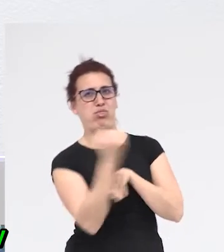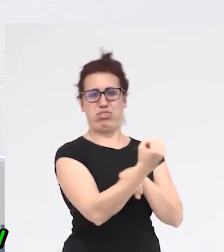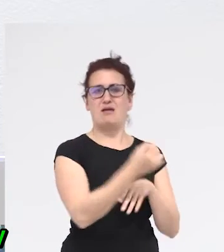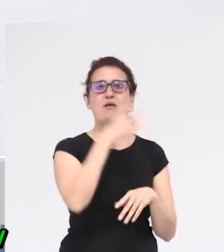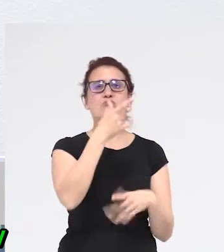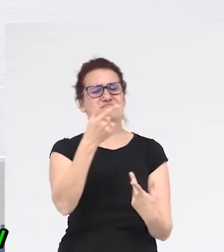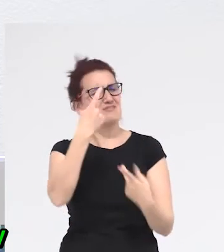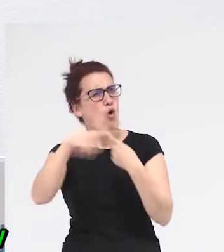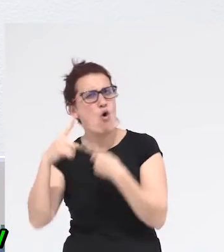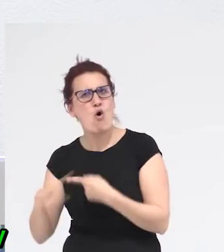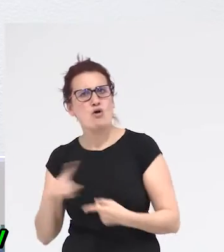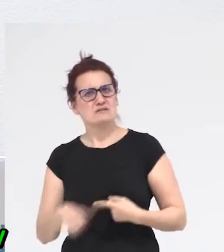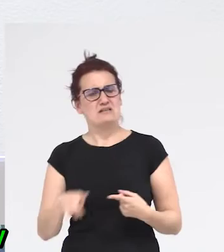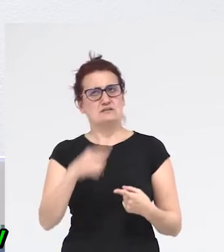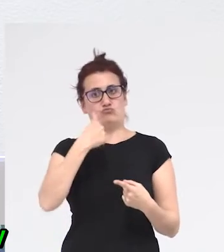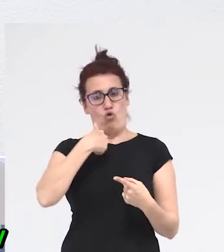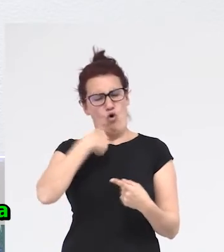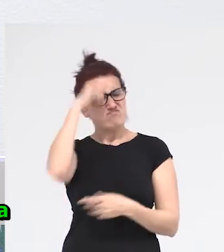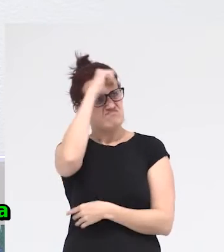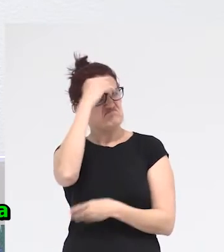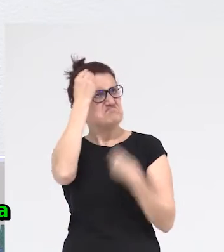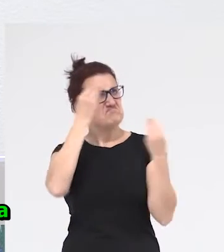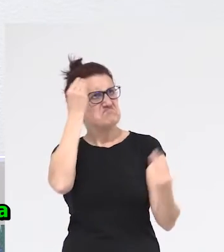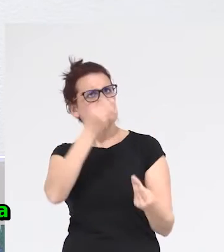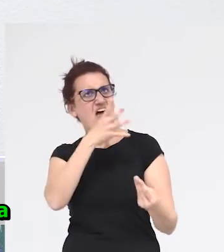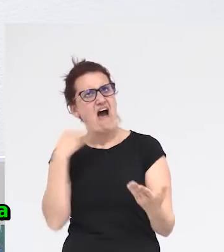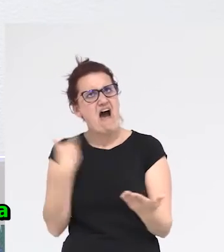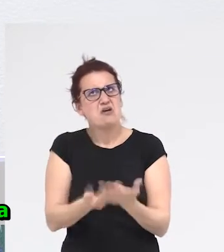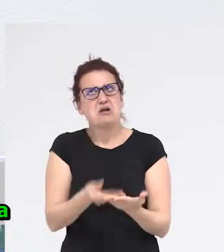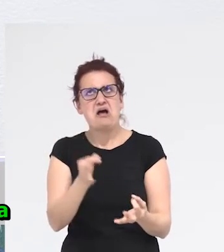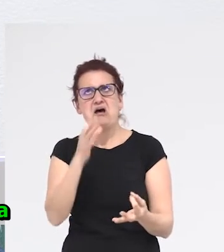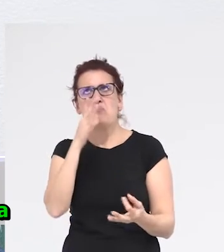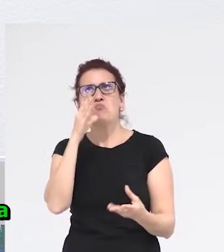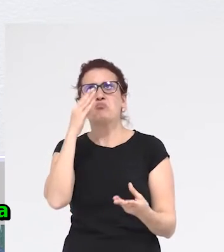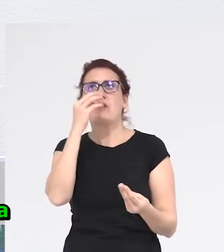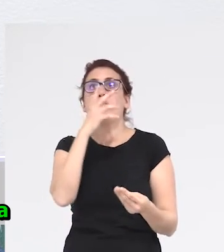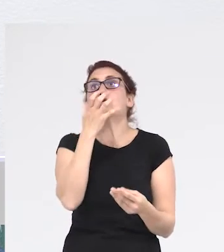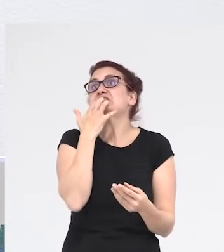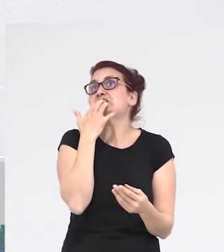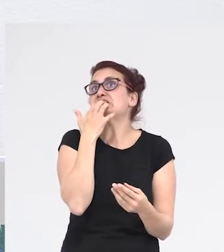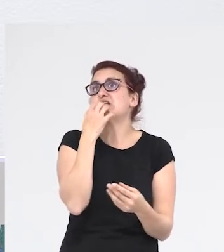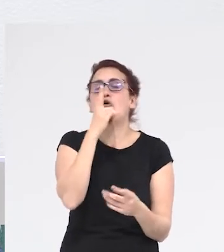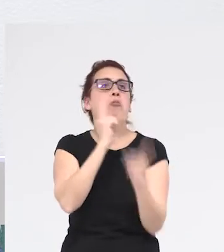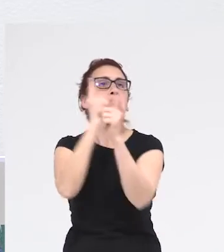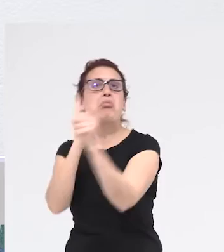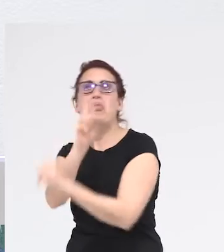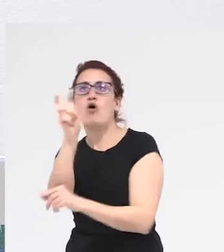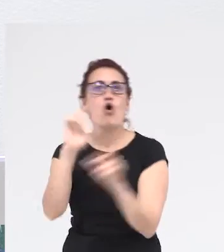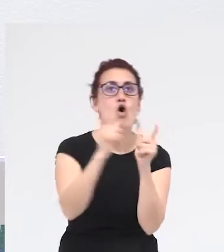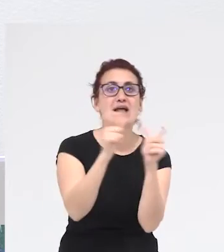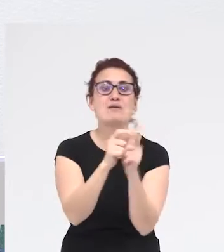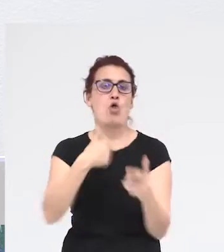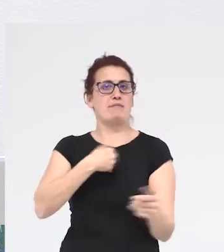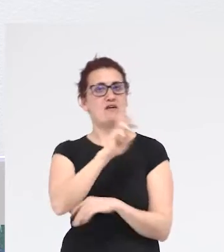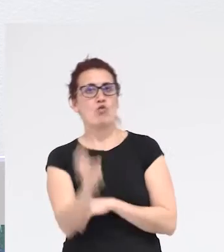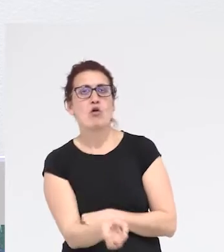de cosas que yo puedo pensar a día de hoy que no serían así si no me hubiera encontrado en su momento con los colectivos de diversidad